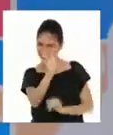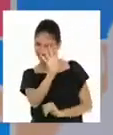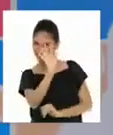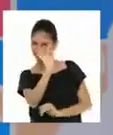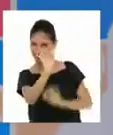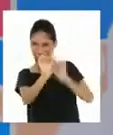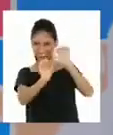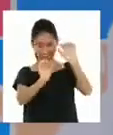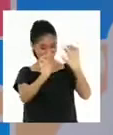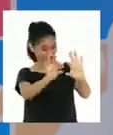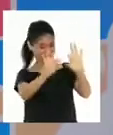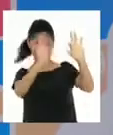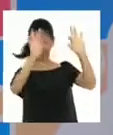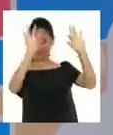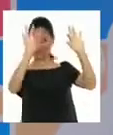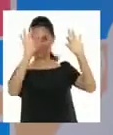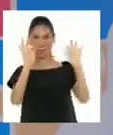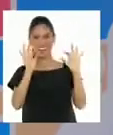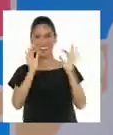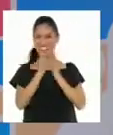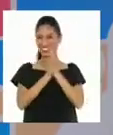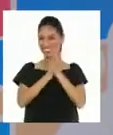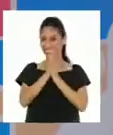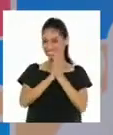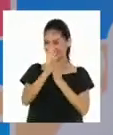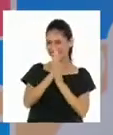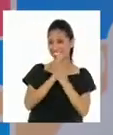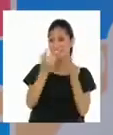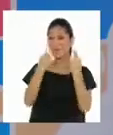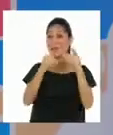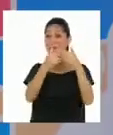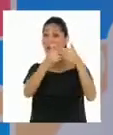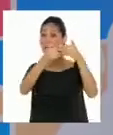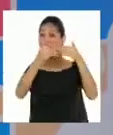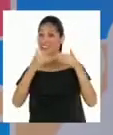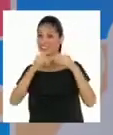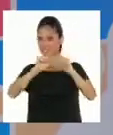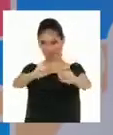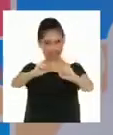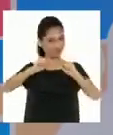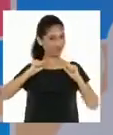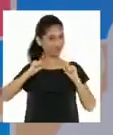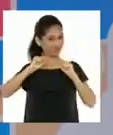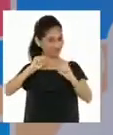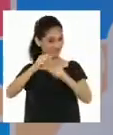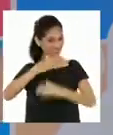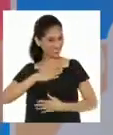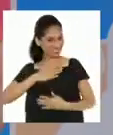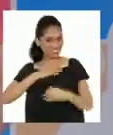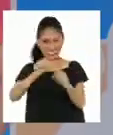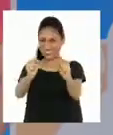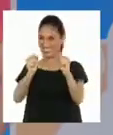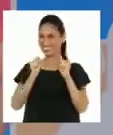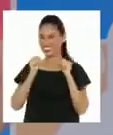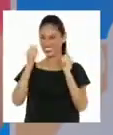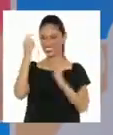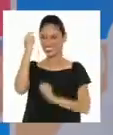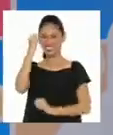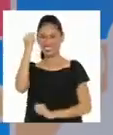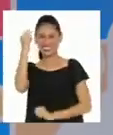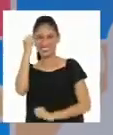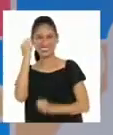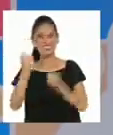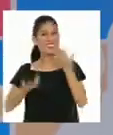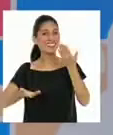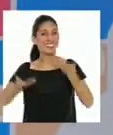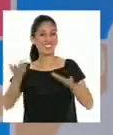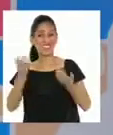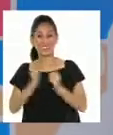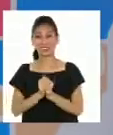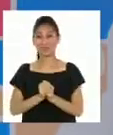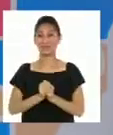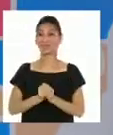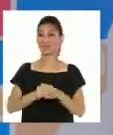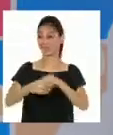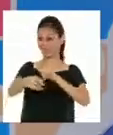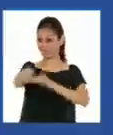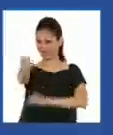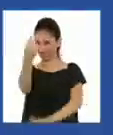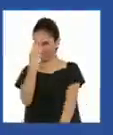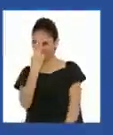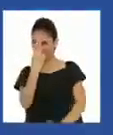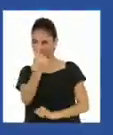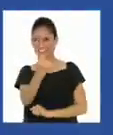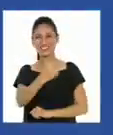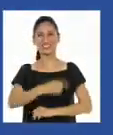descubriremos muy pronto, Tocino, pero antes es momento de activar nuestro cuerpo y mente con Activarte.